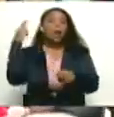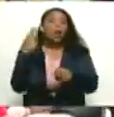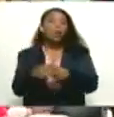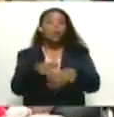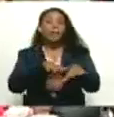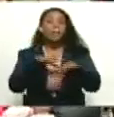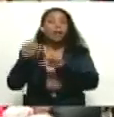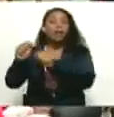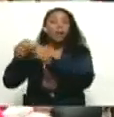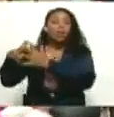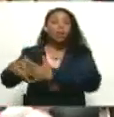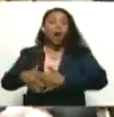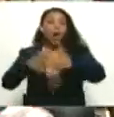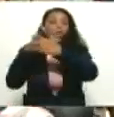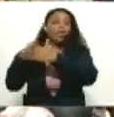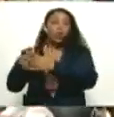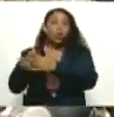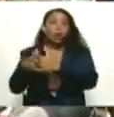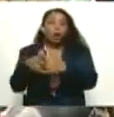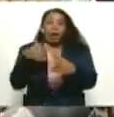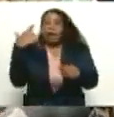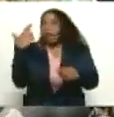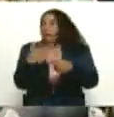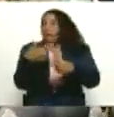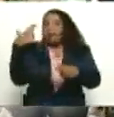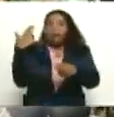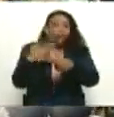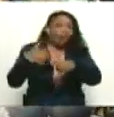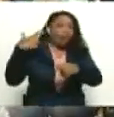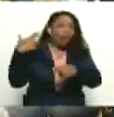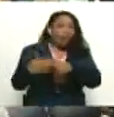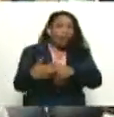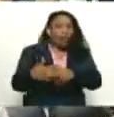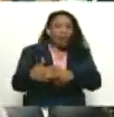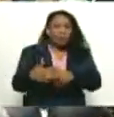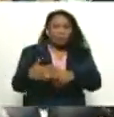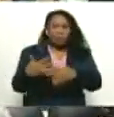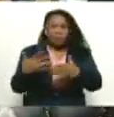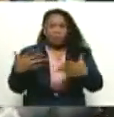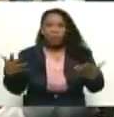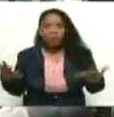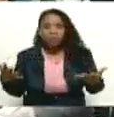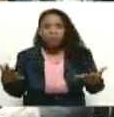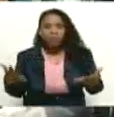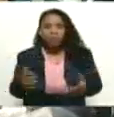imperialismo norteamericano como una amenaza inusual y extraordinaria.